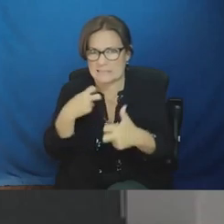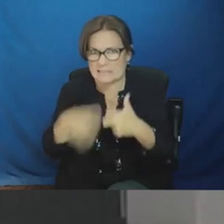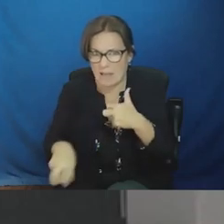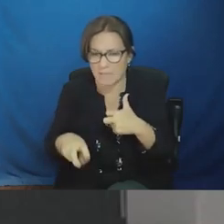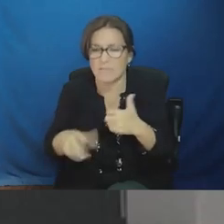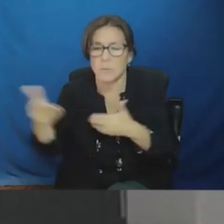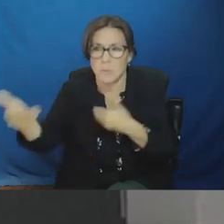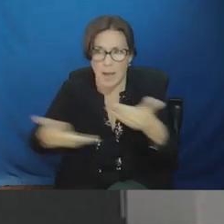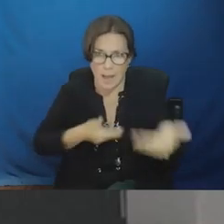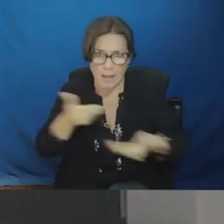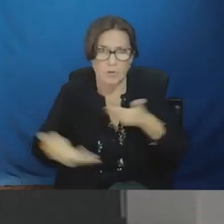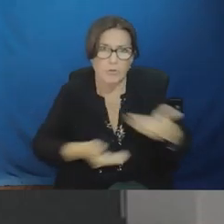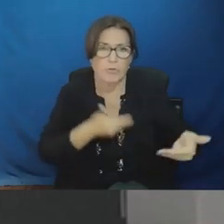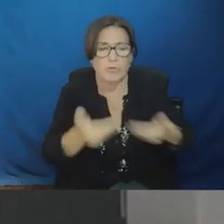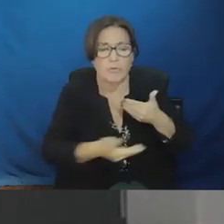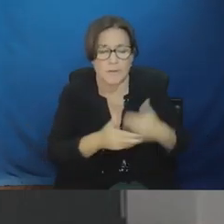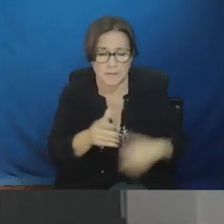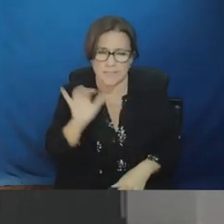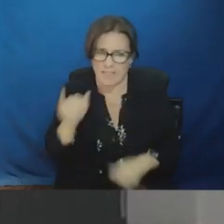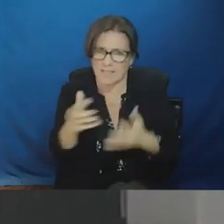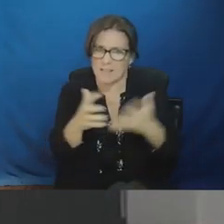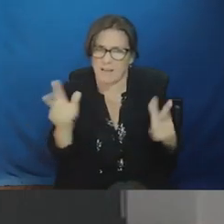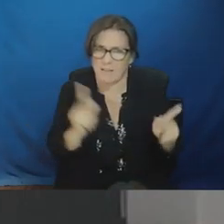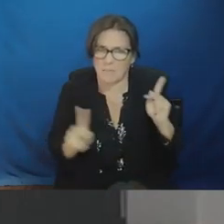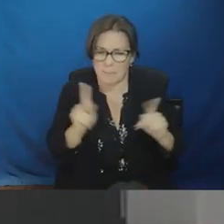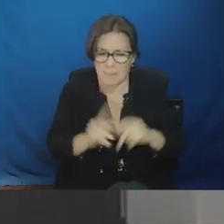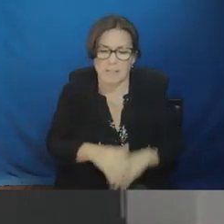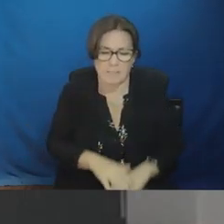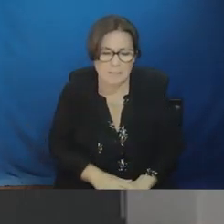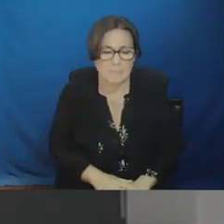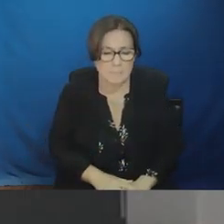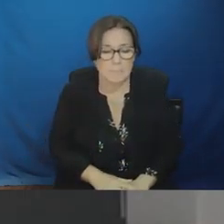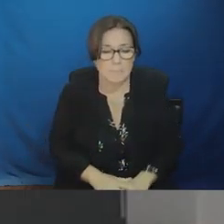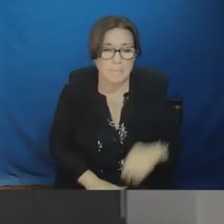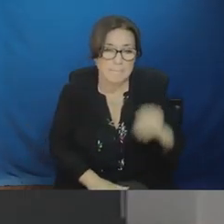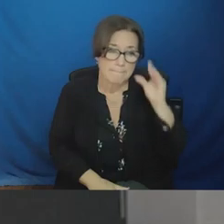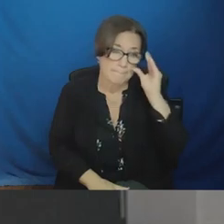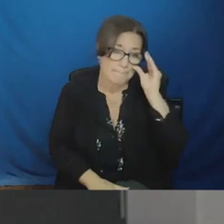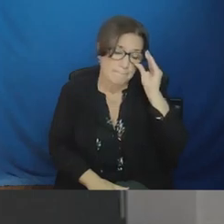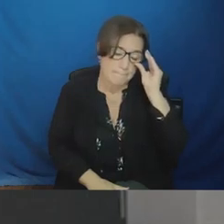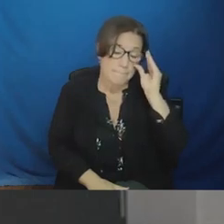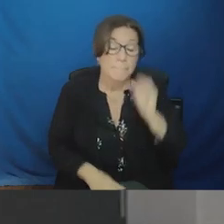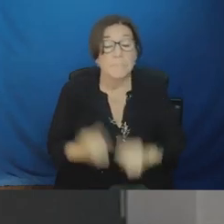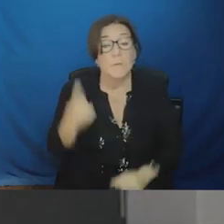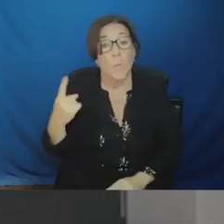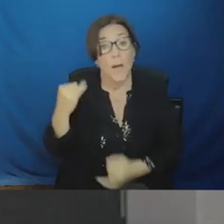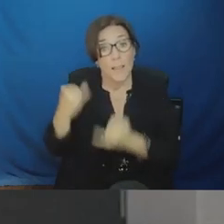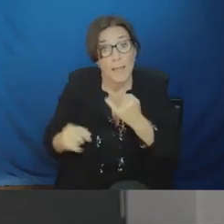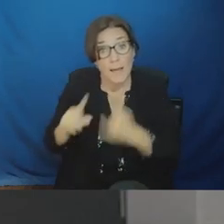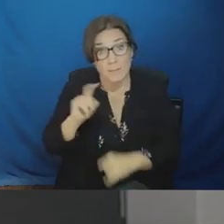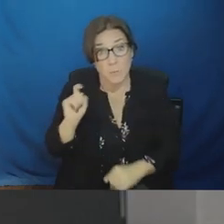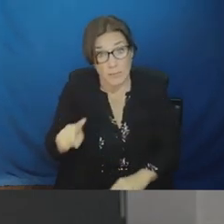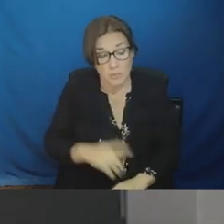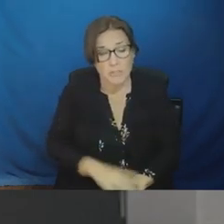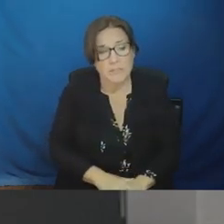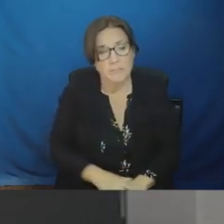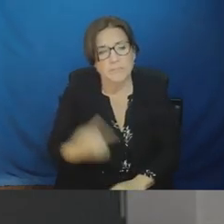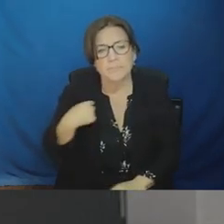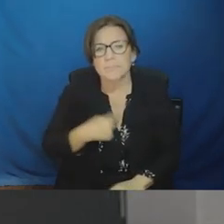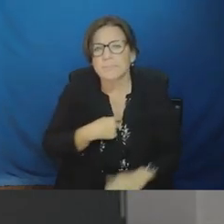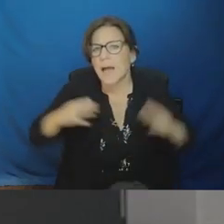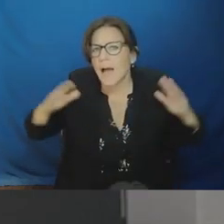a ser difícil contratar a todo este personal ojalá yo sé que es un gran desafío ante ustedes y ojalá que ustedes lo puedan